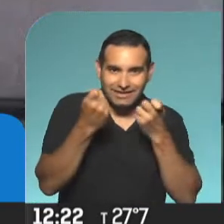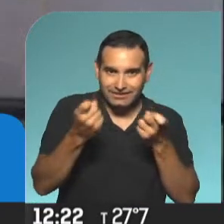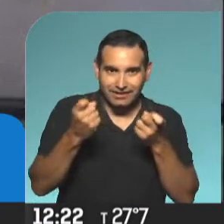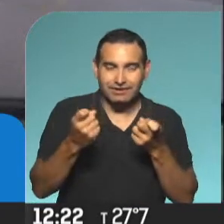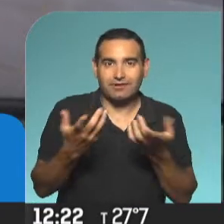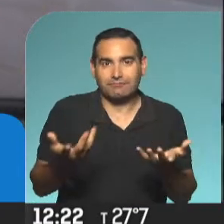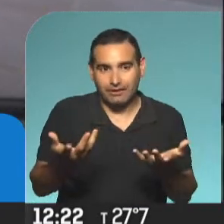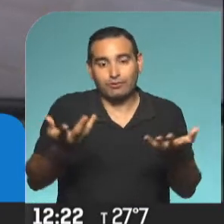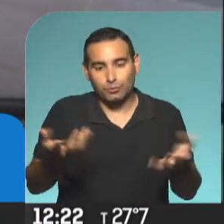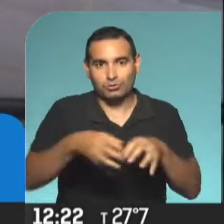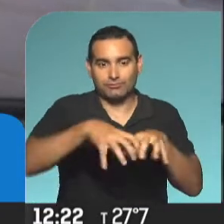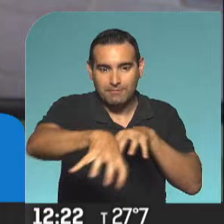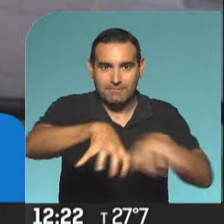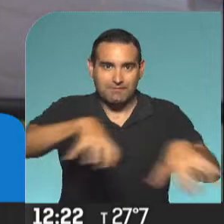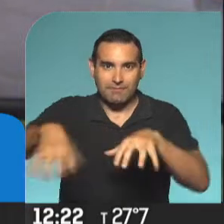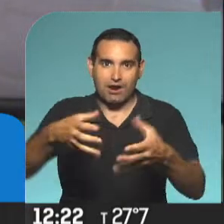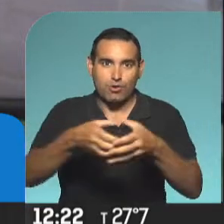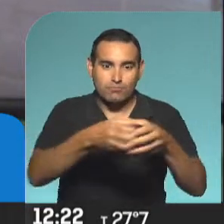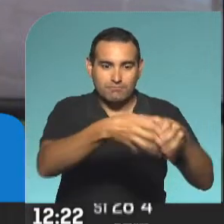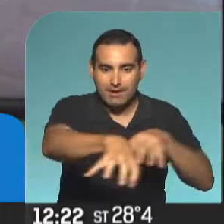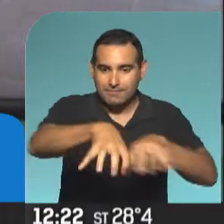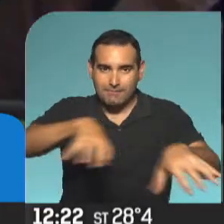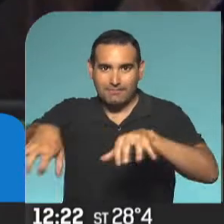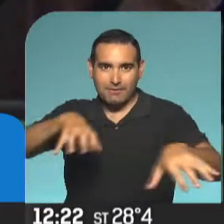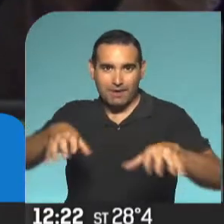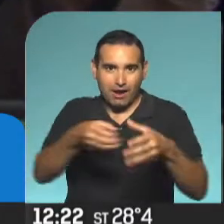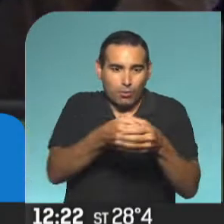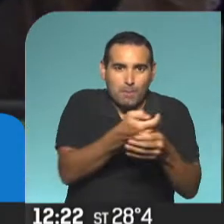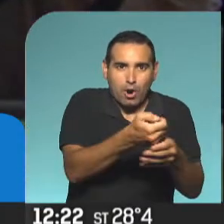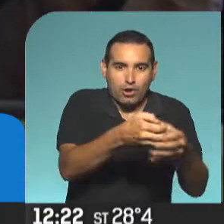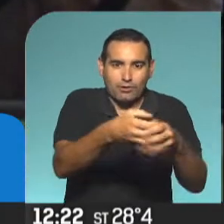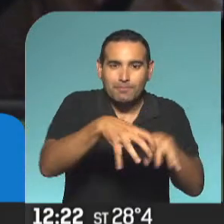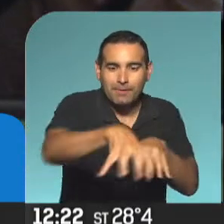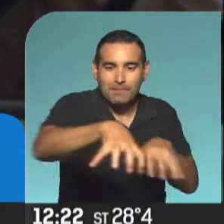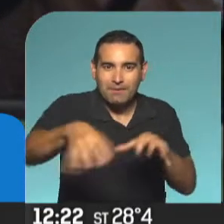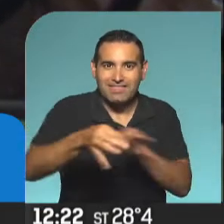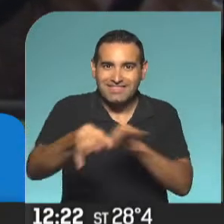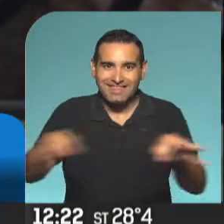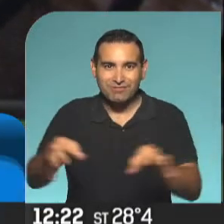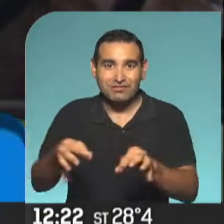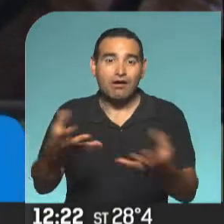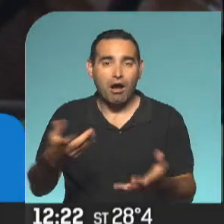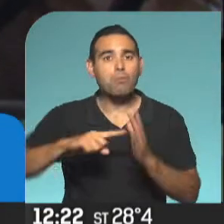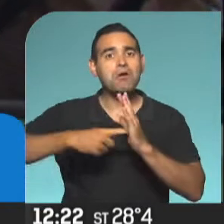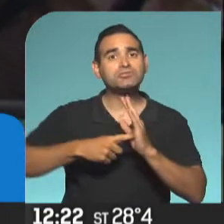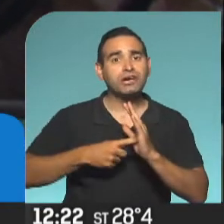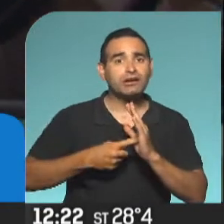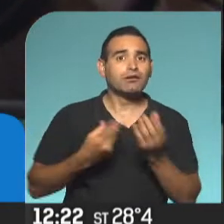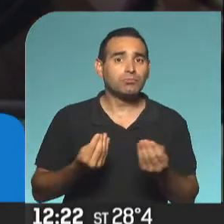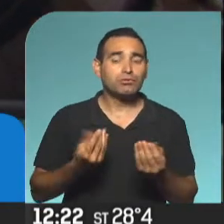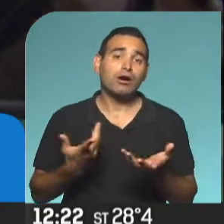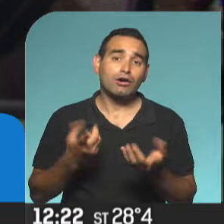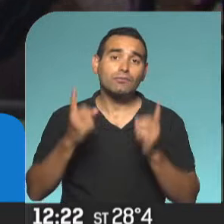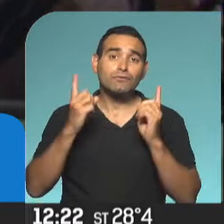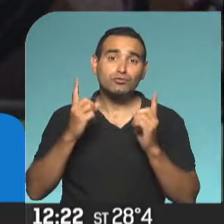¿sí? Para justamente dividir a los grupos y poder tener el distanciamiento, ¿sí? La ciudad de Buenos Aires lo que hizo